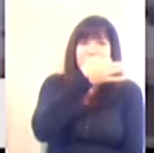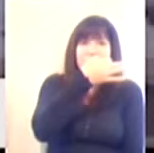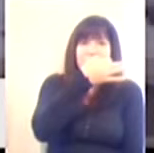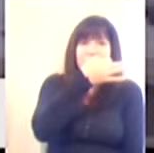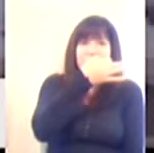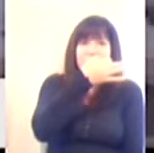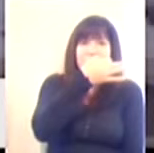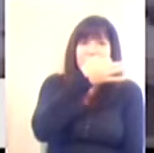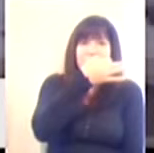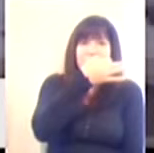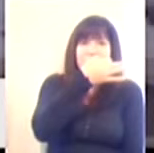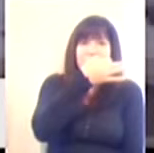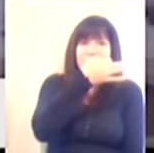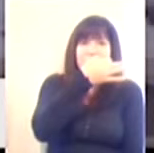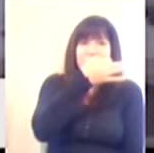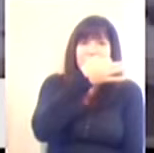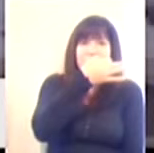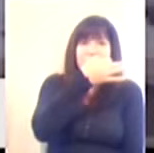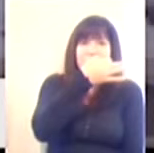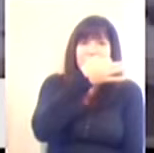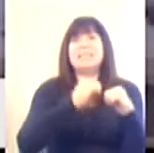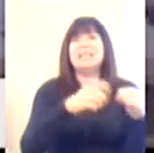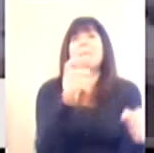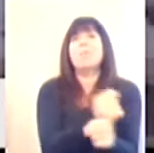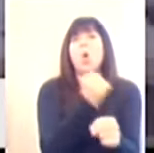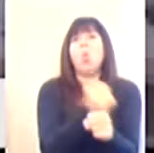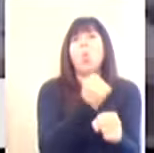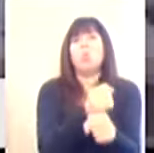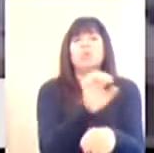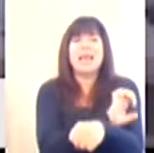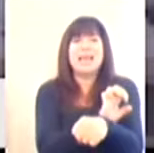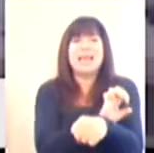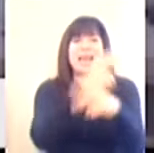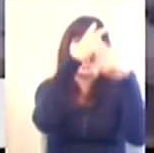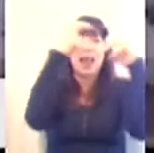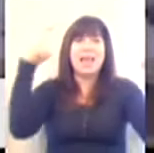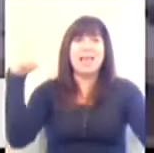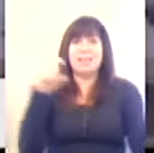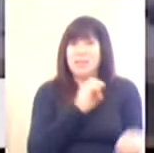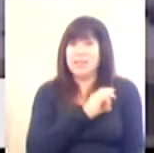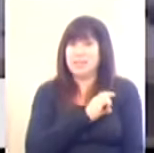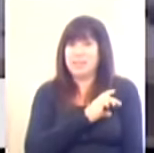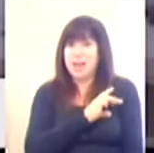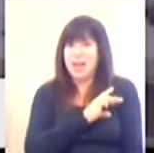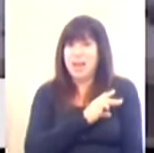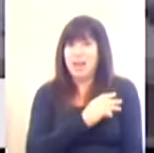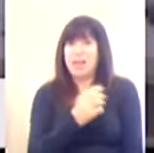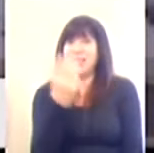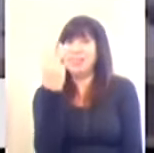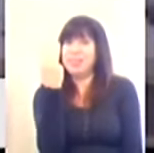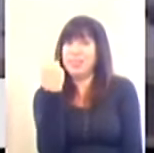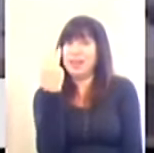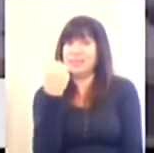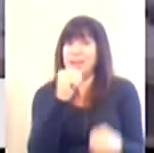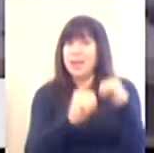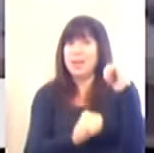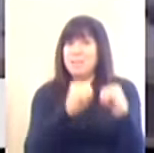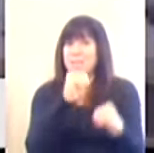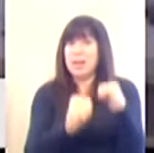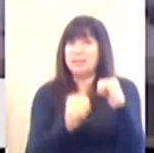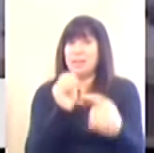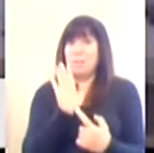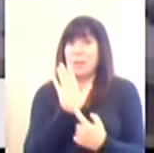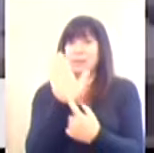nosotros somos el gremio de las empresas que producen energía eléctrica en Chile. Son 13 empresas ahí